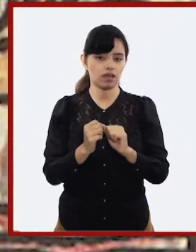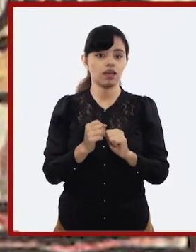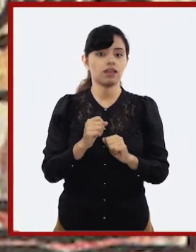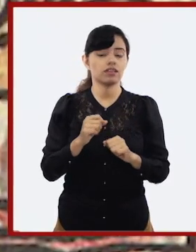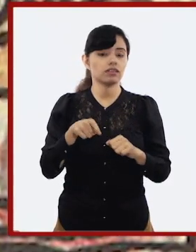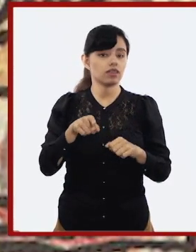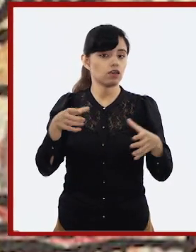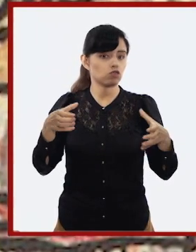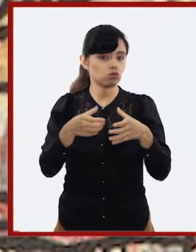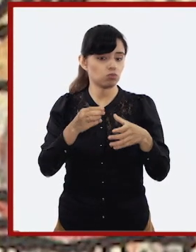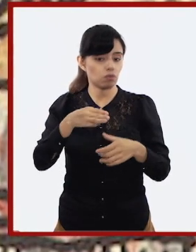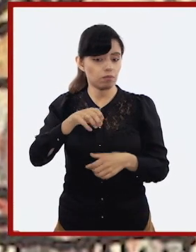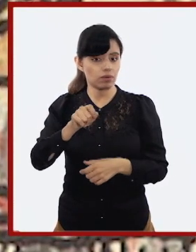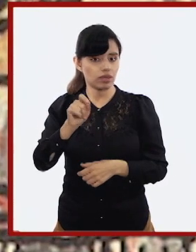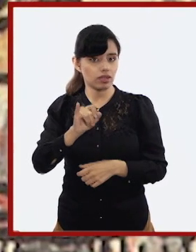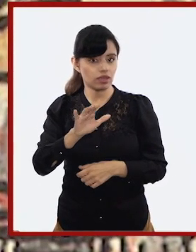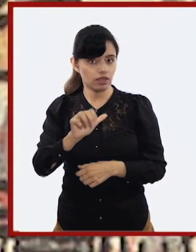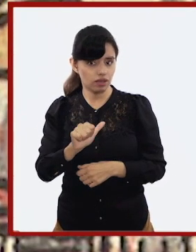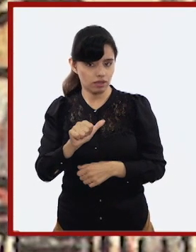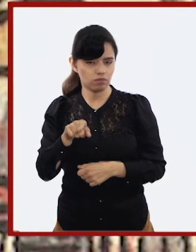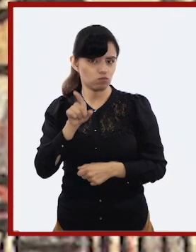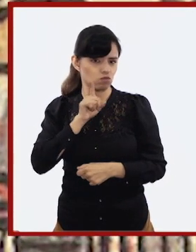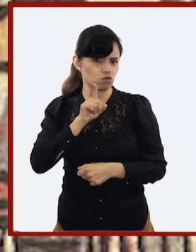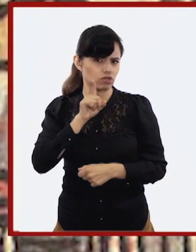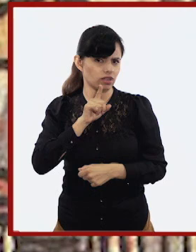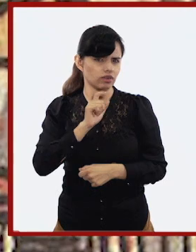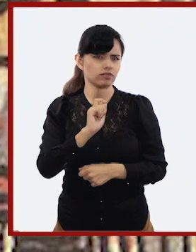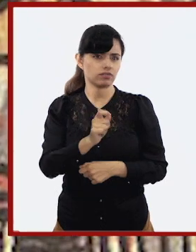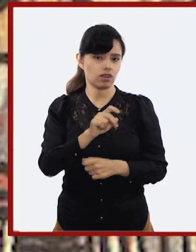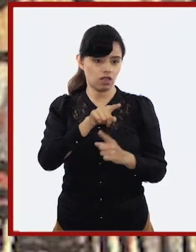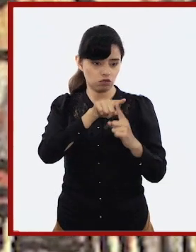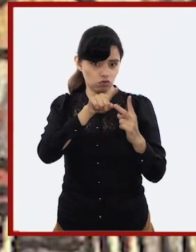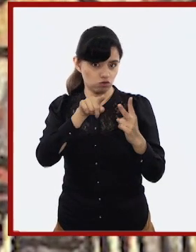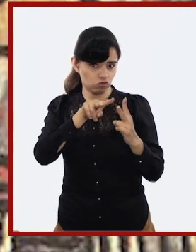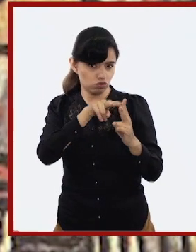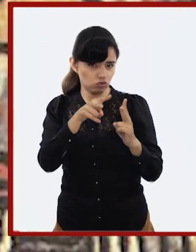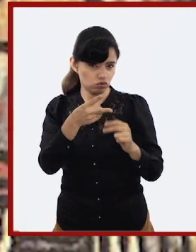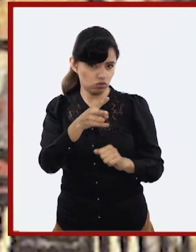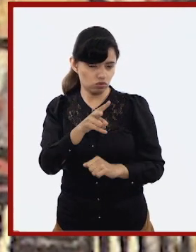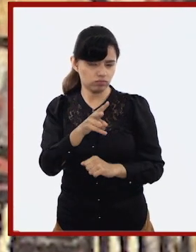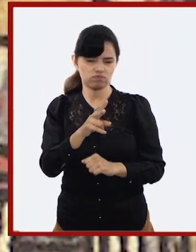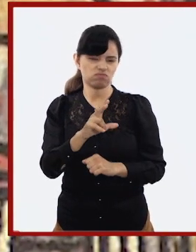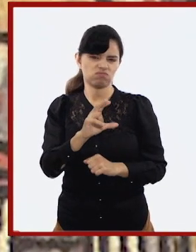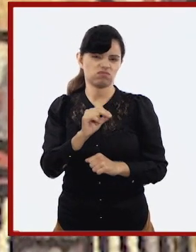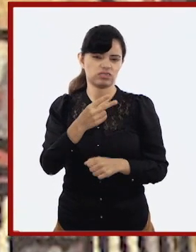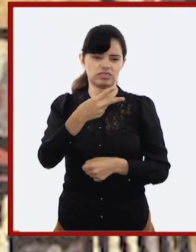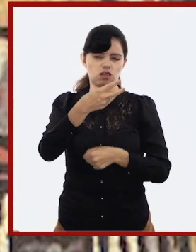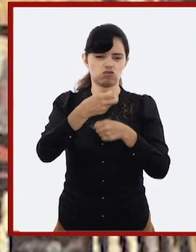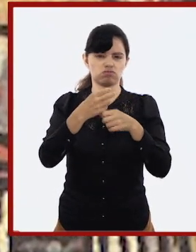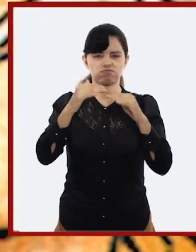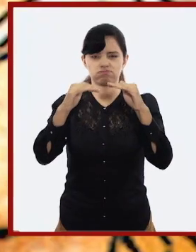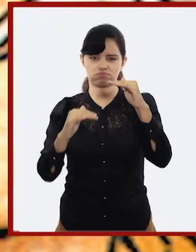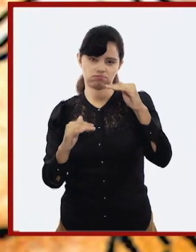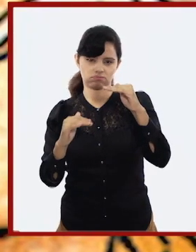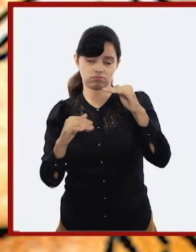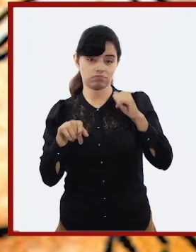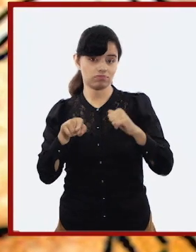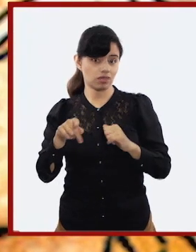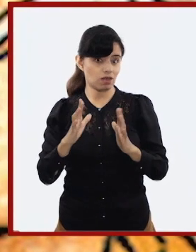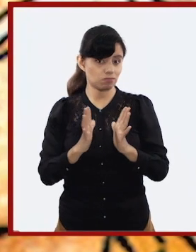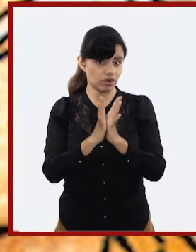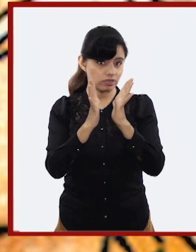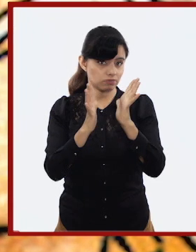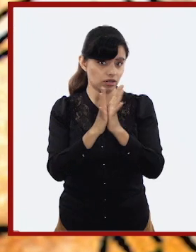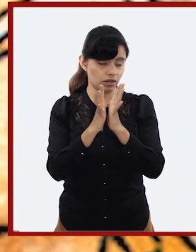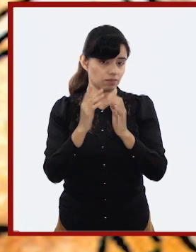Mexica, la situación de la mujer no correspondió a la cosmovisión dual, ocupó un papel secundario. No